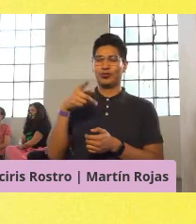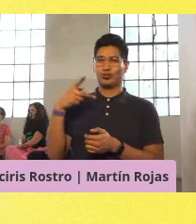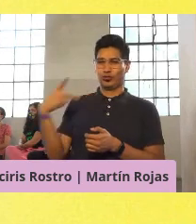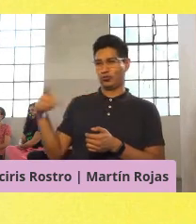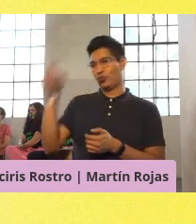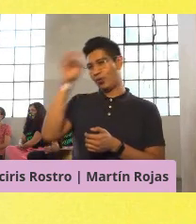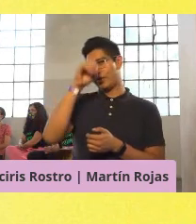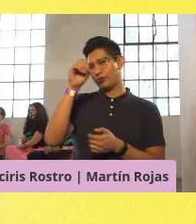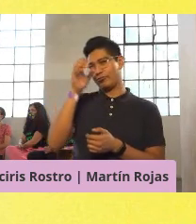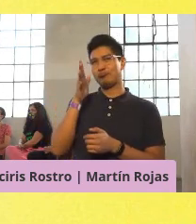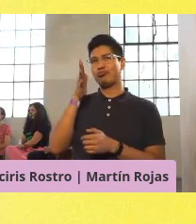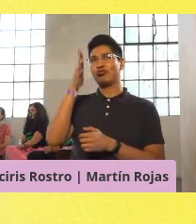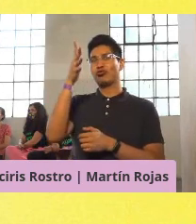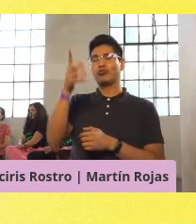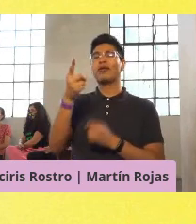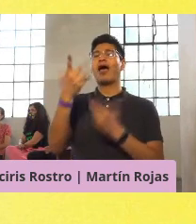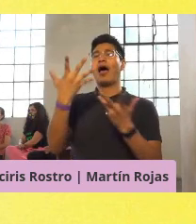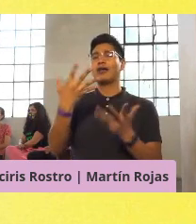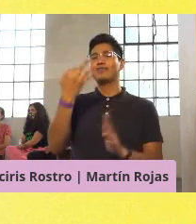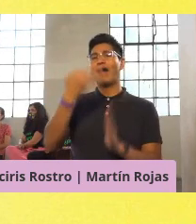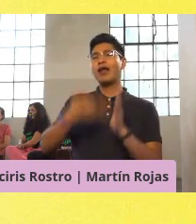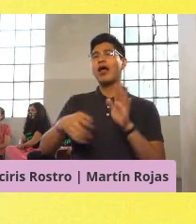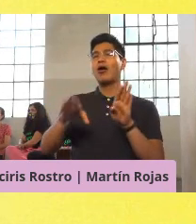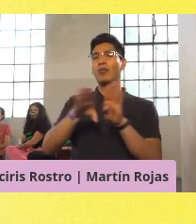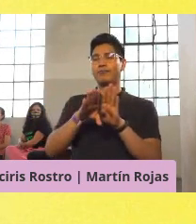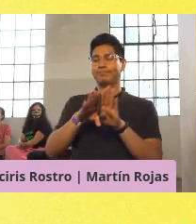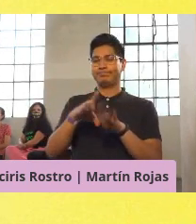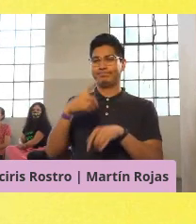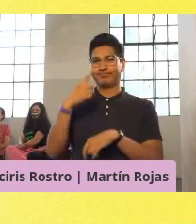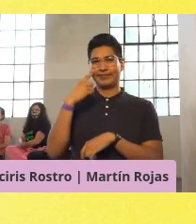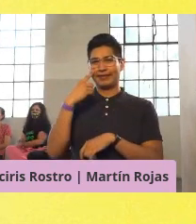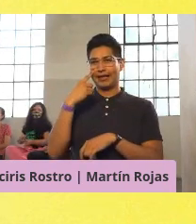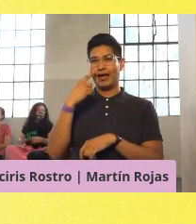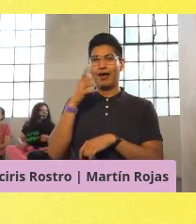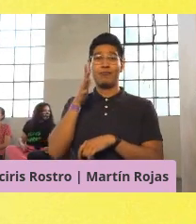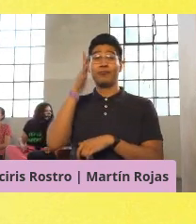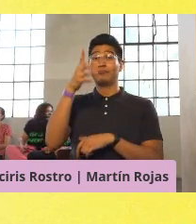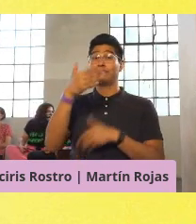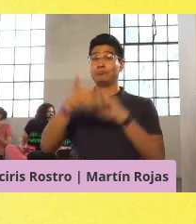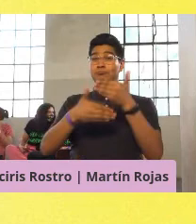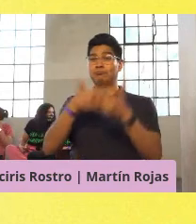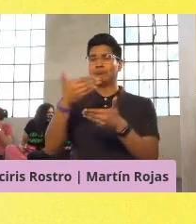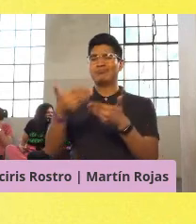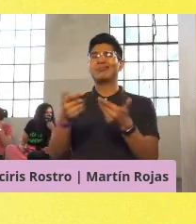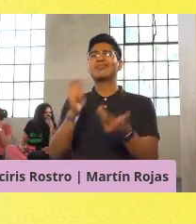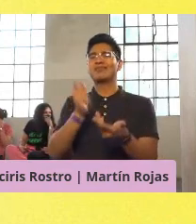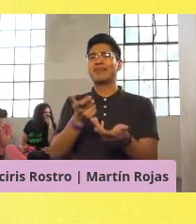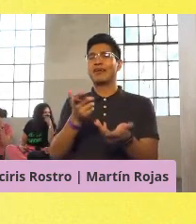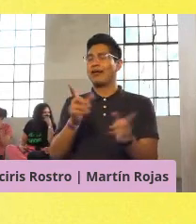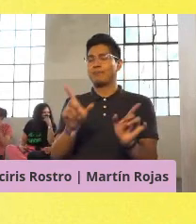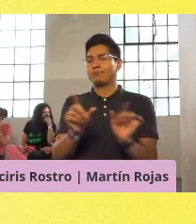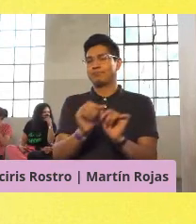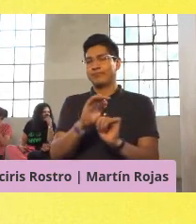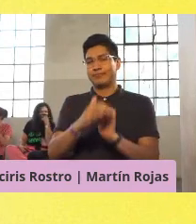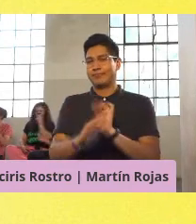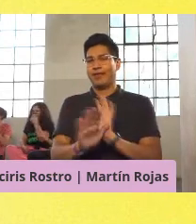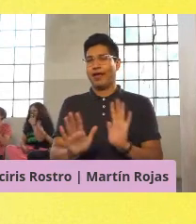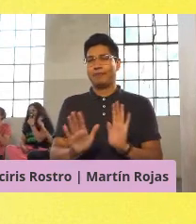lo que sigue, ¿no? Hacia dónde va esta activación y qué esperamos, ¿no? ¿Qué sigue? Y ya cerramos.